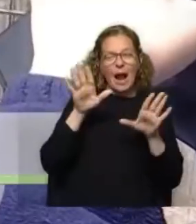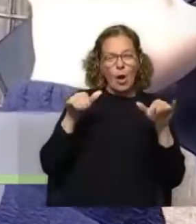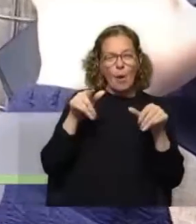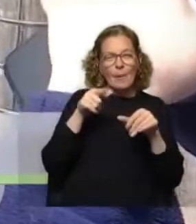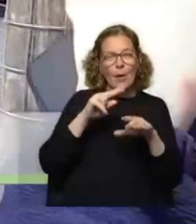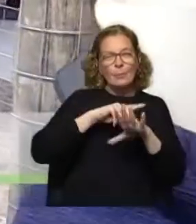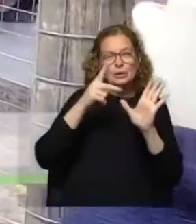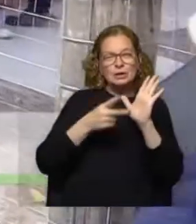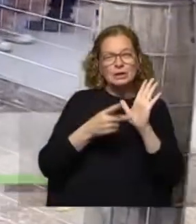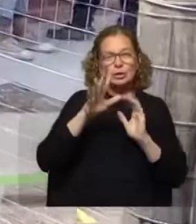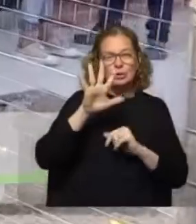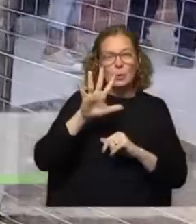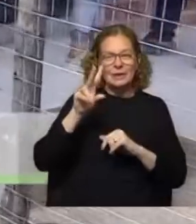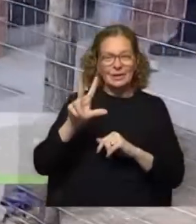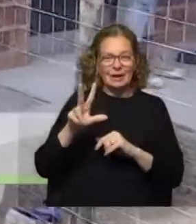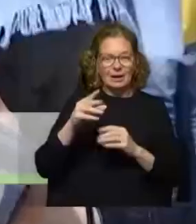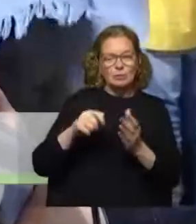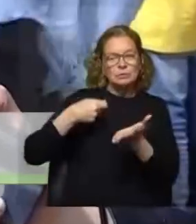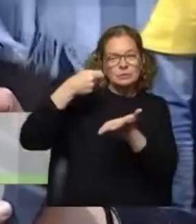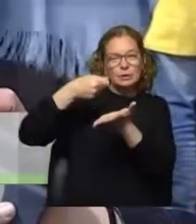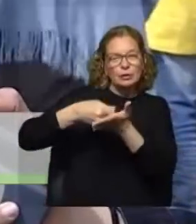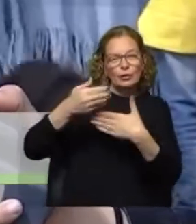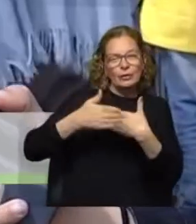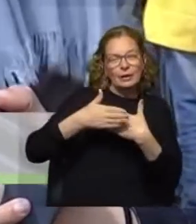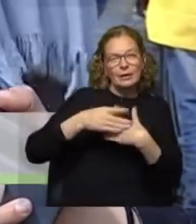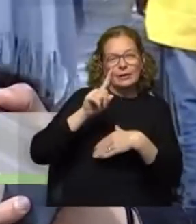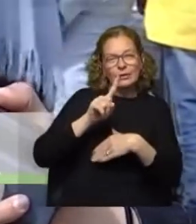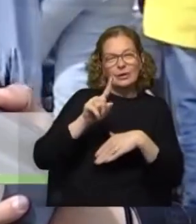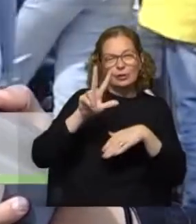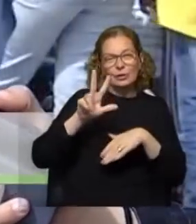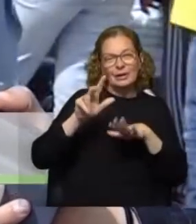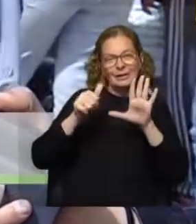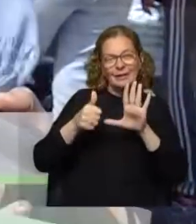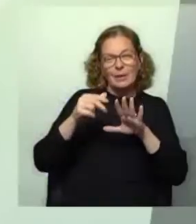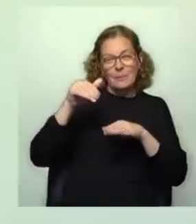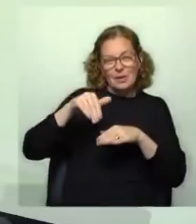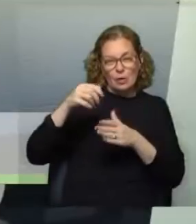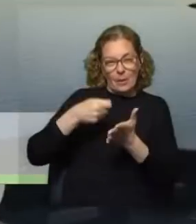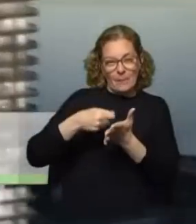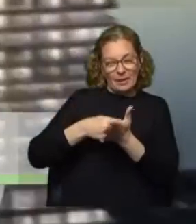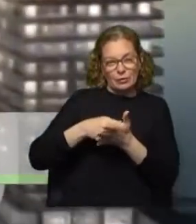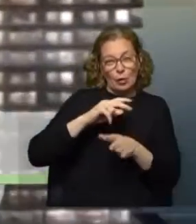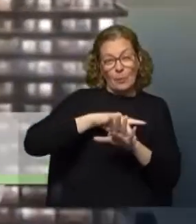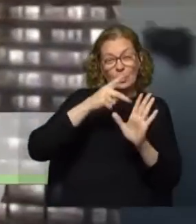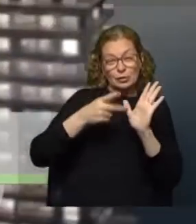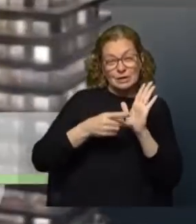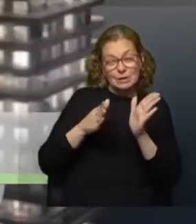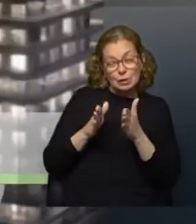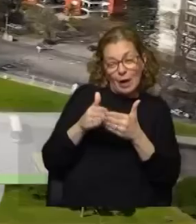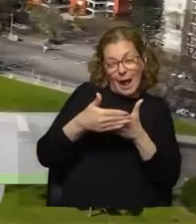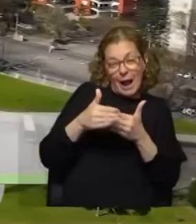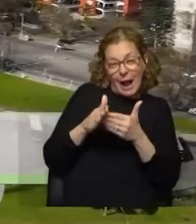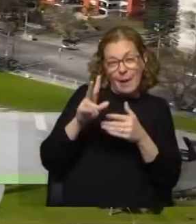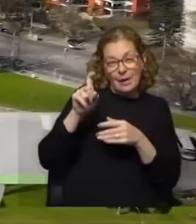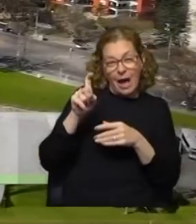proyecto de otras 53 que cuenta con una inversión cercana a los 136 millones de pesos proyectos urbanos en la franja costera